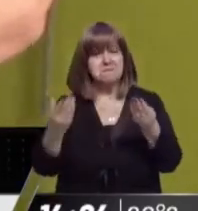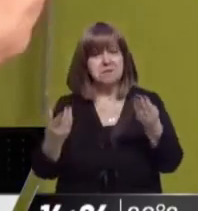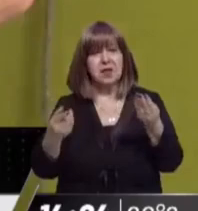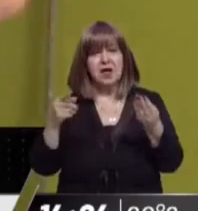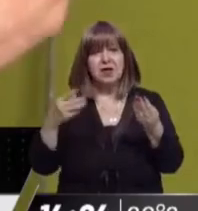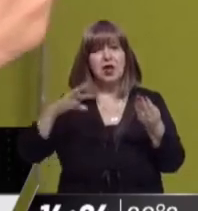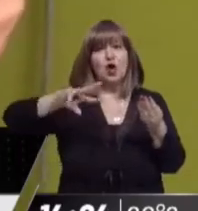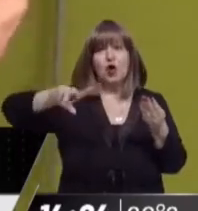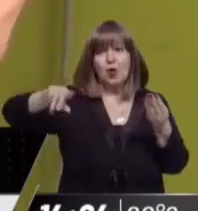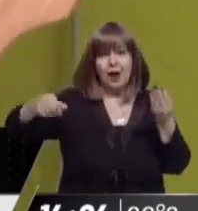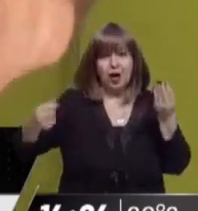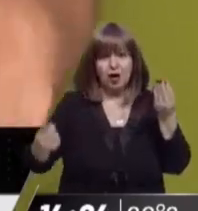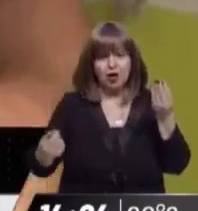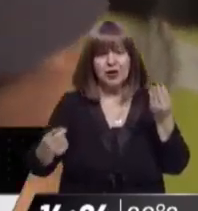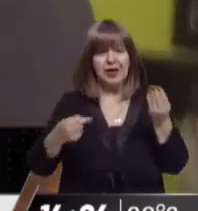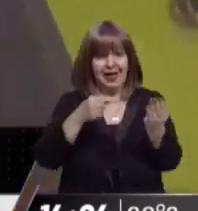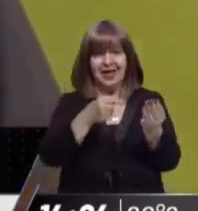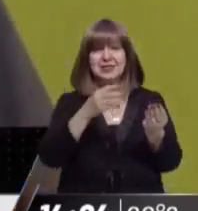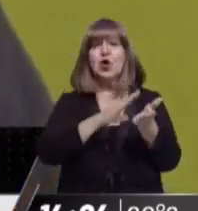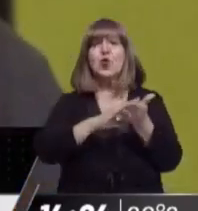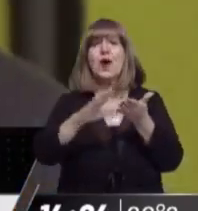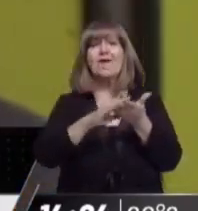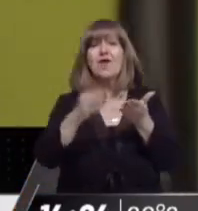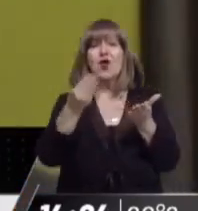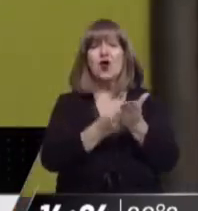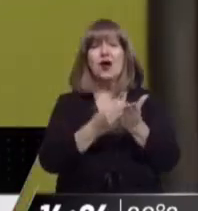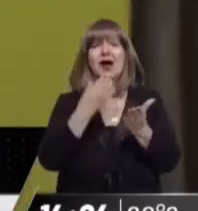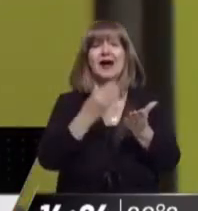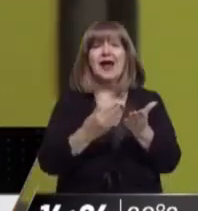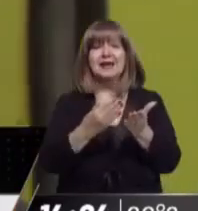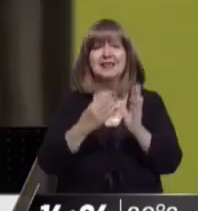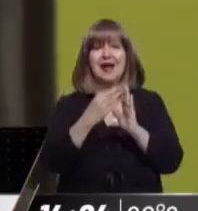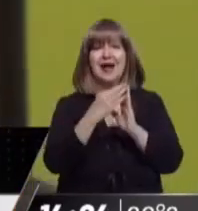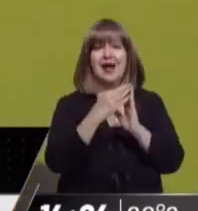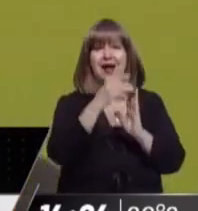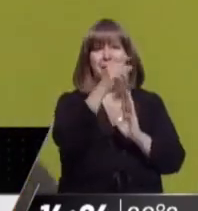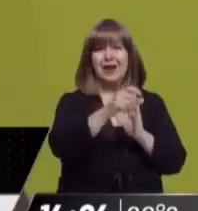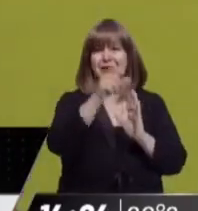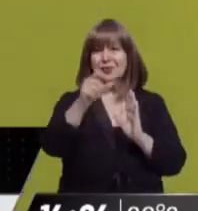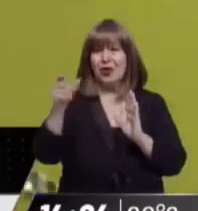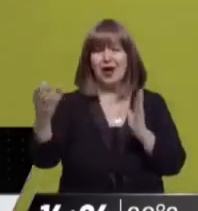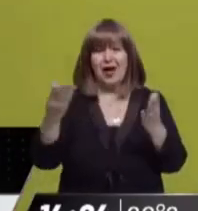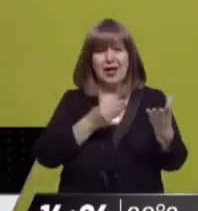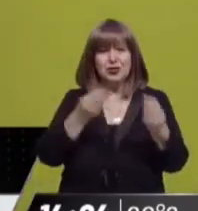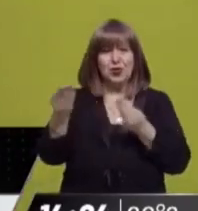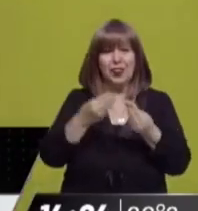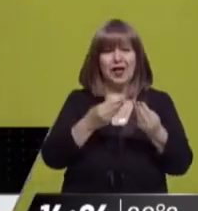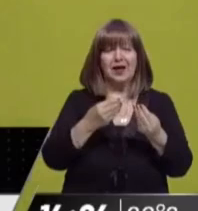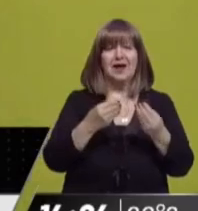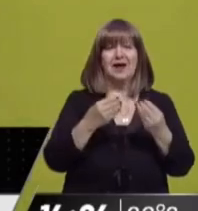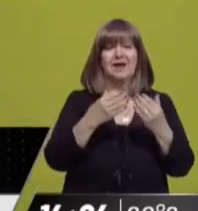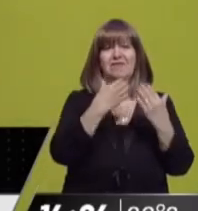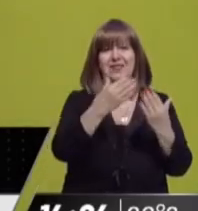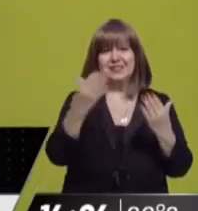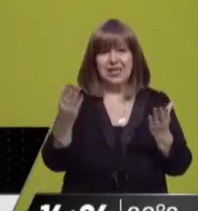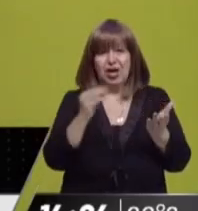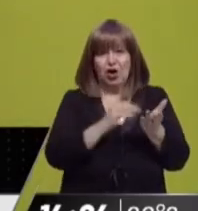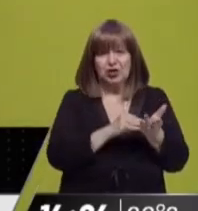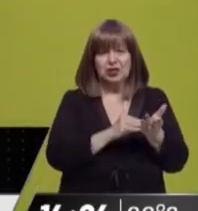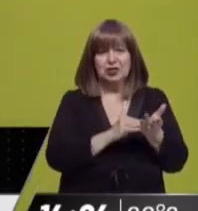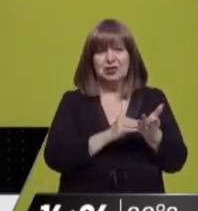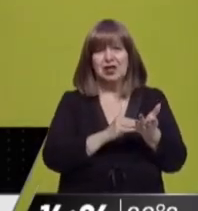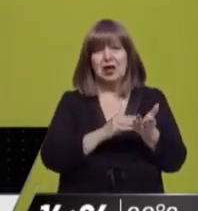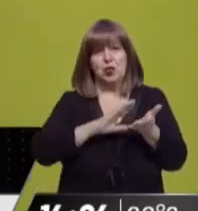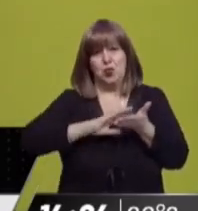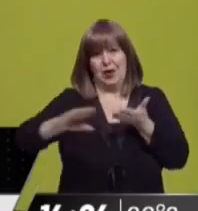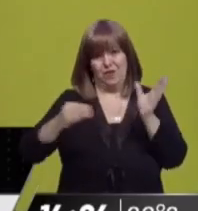una locura, porque digamos, usted para juntar esa plata y poder comprar el nuevo es muy difícil. Es difícil por lo que estamos viviendo a nivel